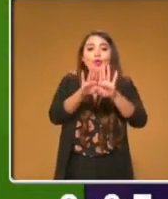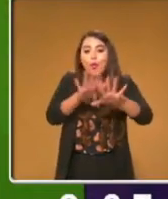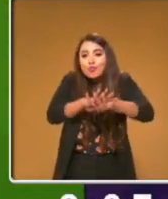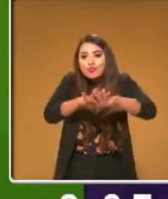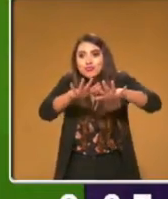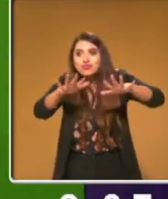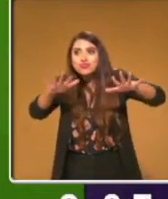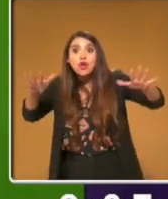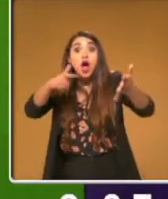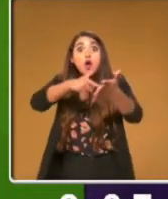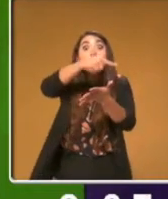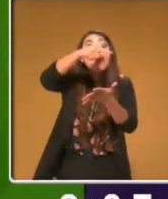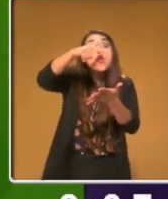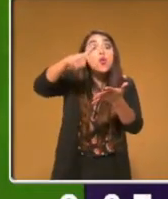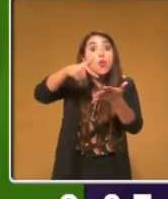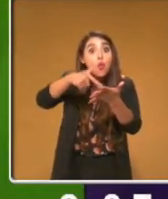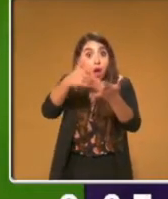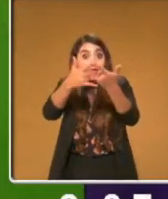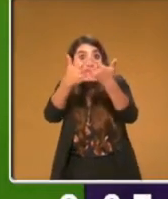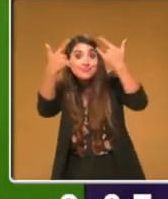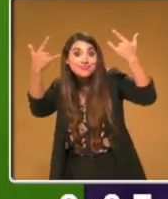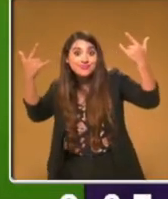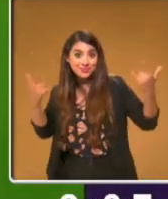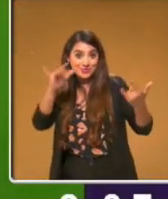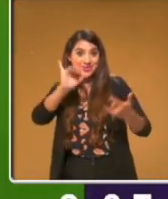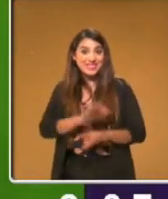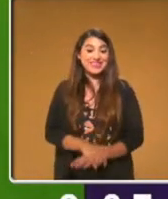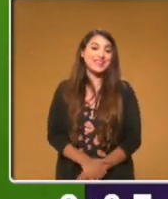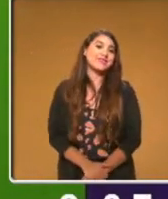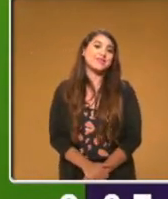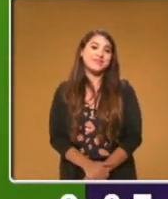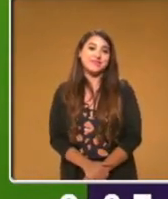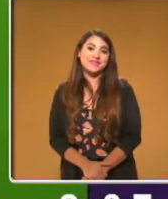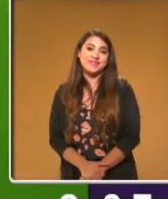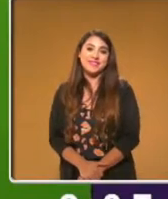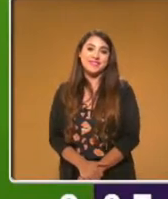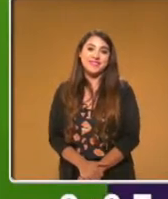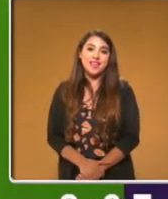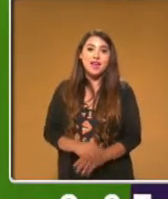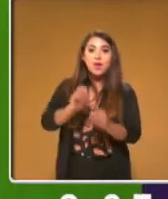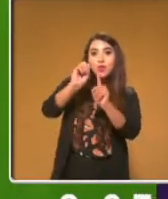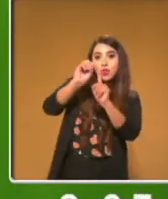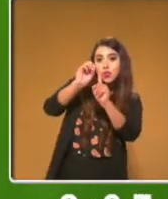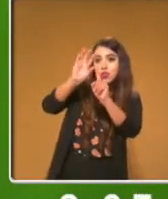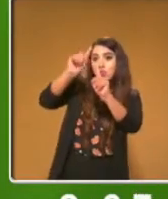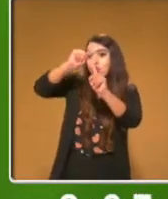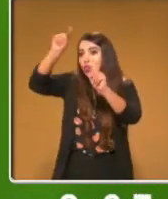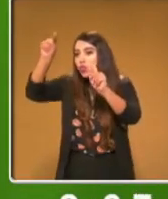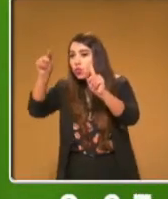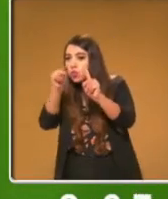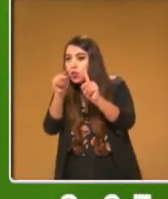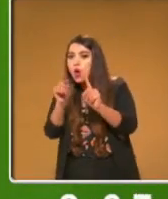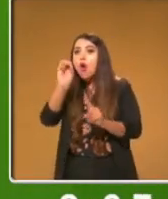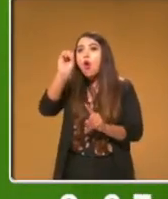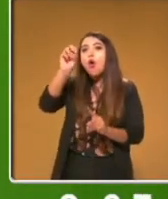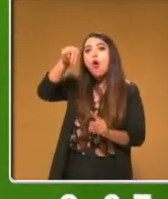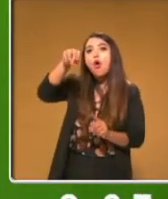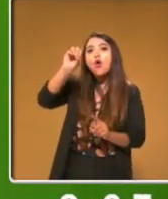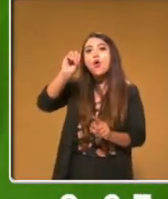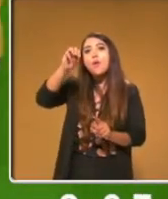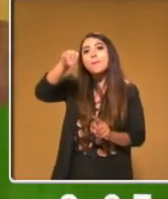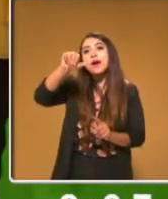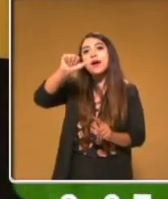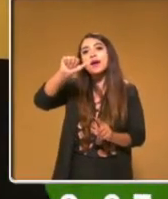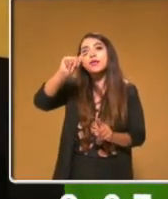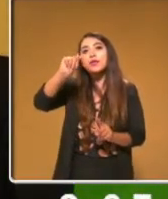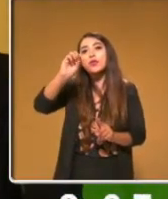parte del escenario de la historieta que yo quiero realizar. Los globos o bocadillos, las onomatopeyas y la